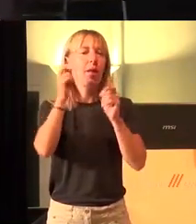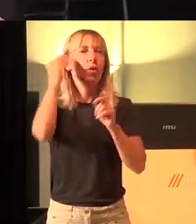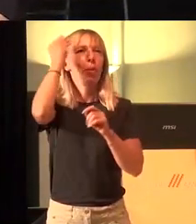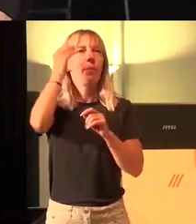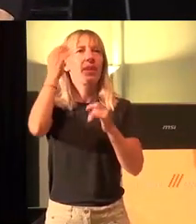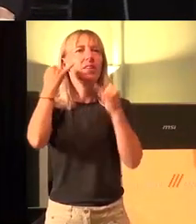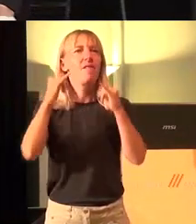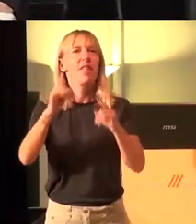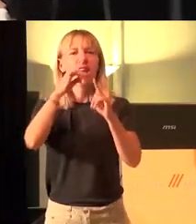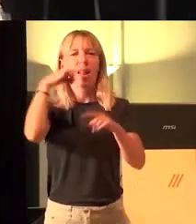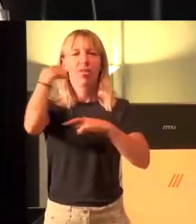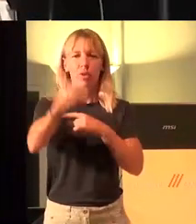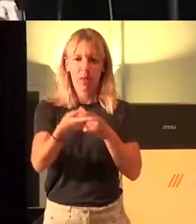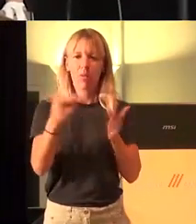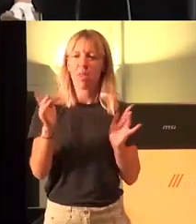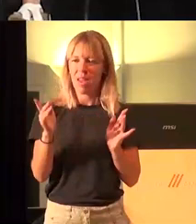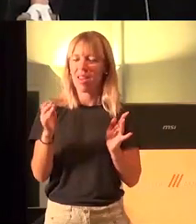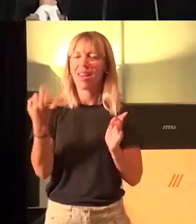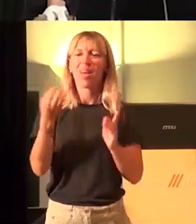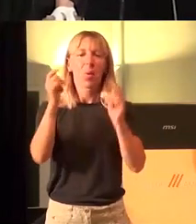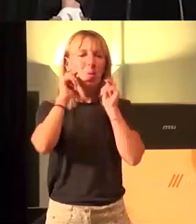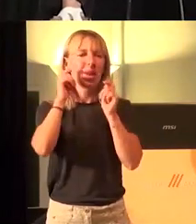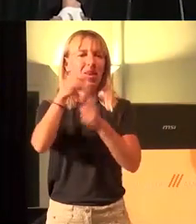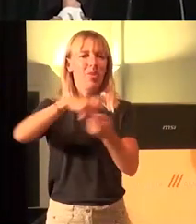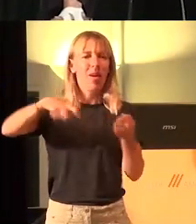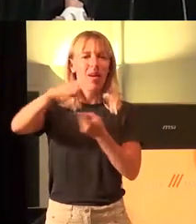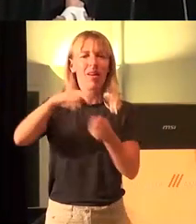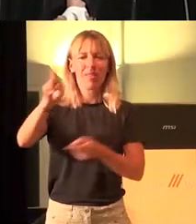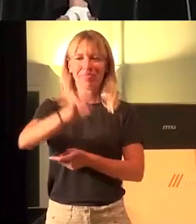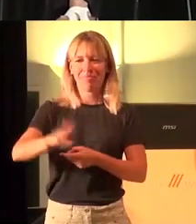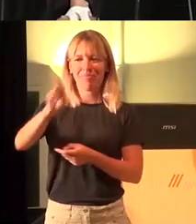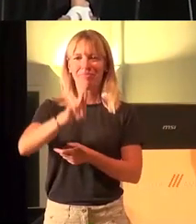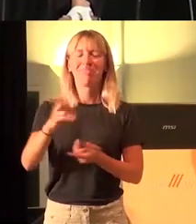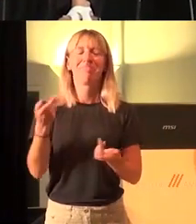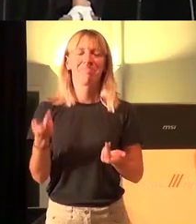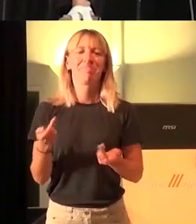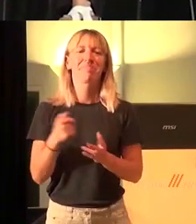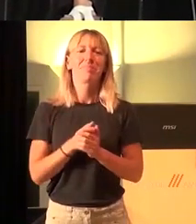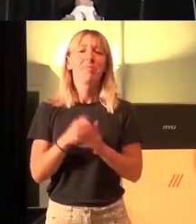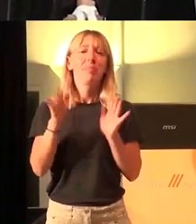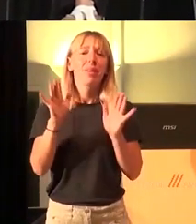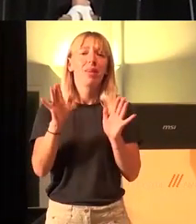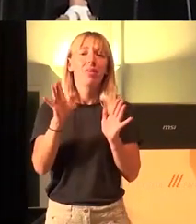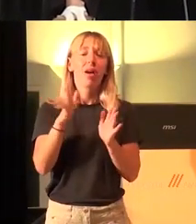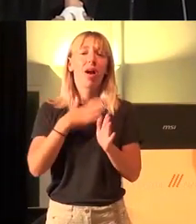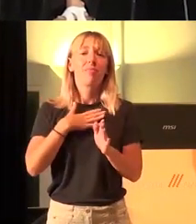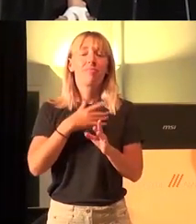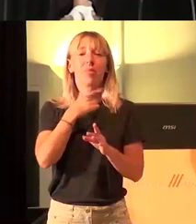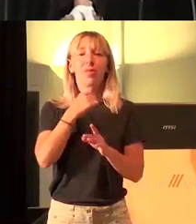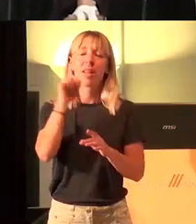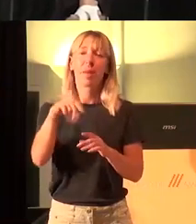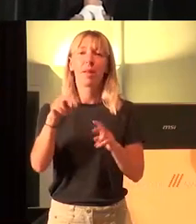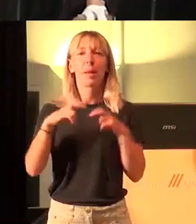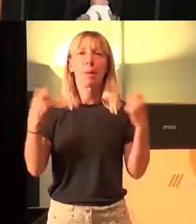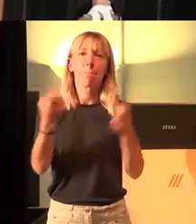pensando es en la fiesta del año que viene, que los cumpleaños se repiten todos los años. Pero a mí me gustaría que esta mesa también